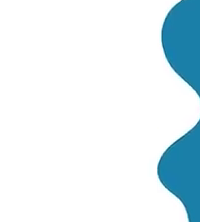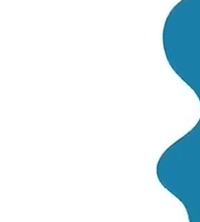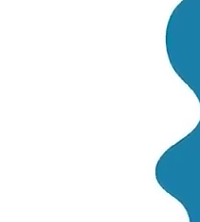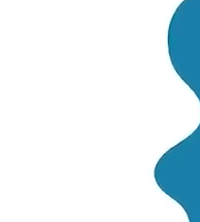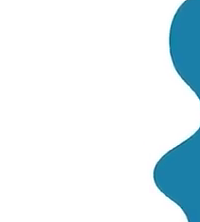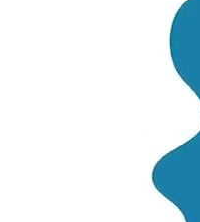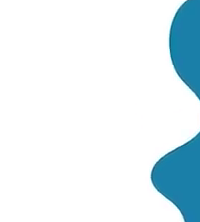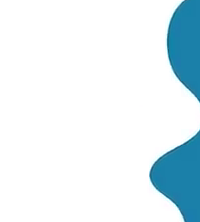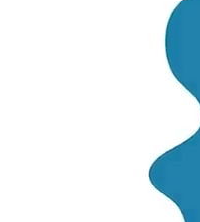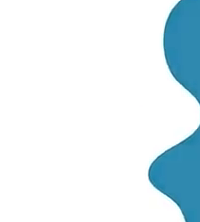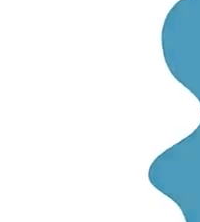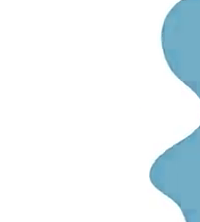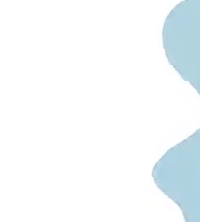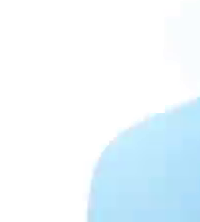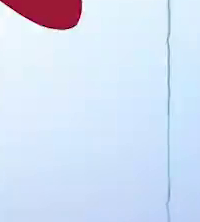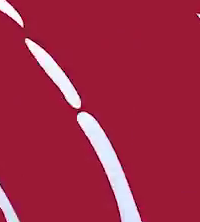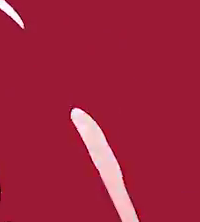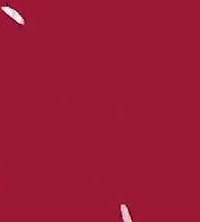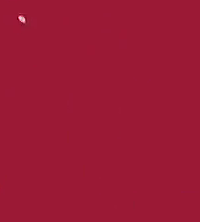lengua materna.